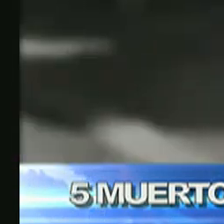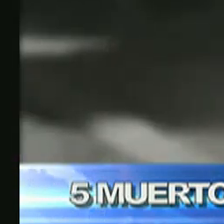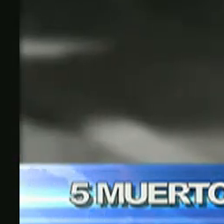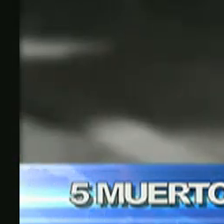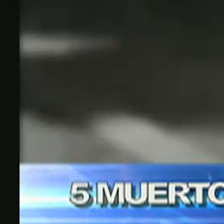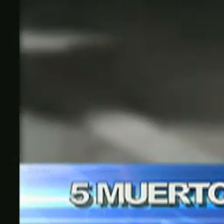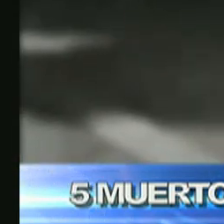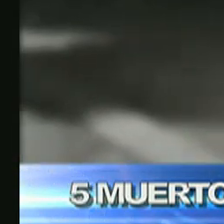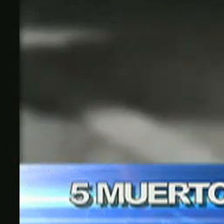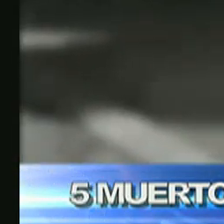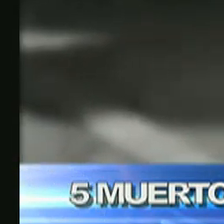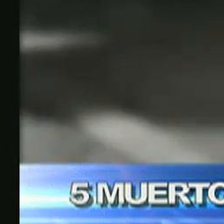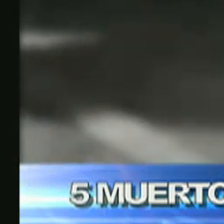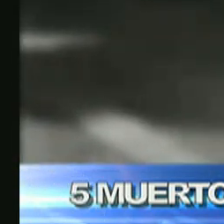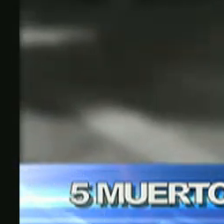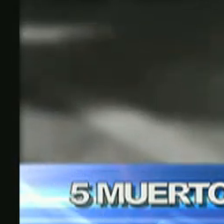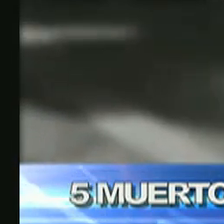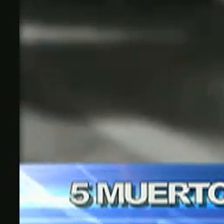vía